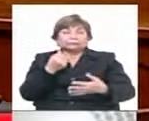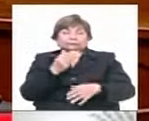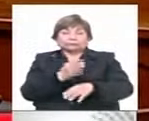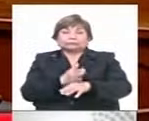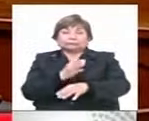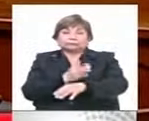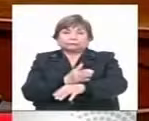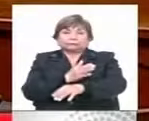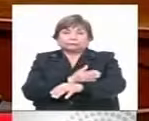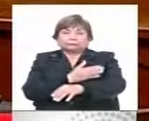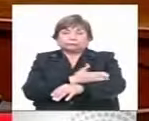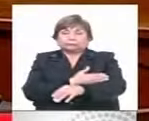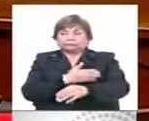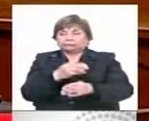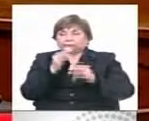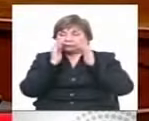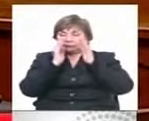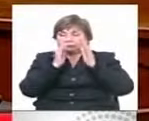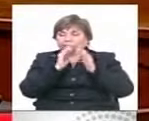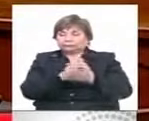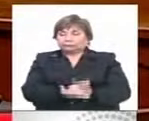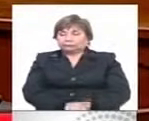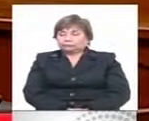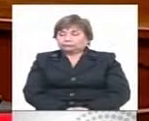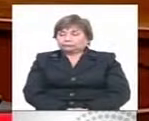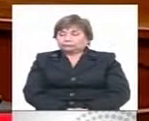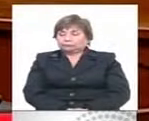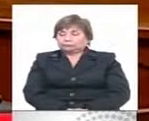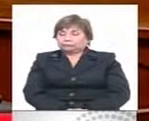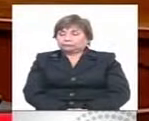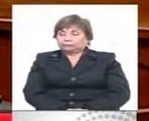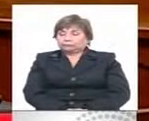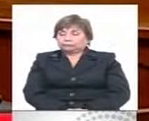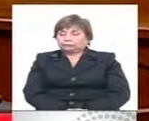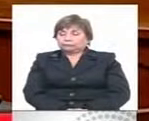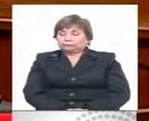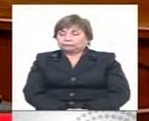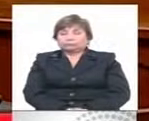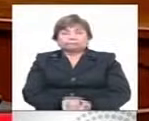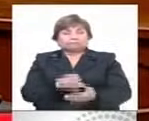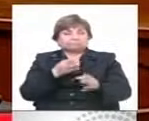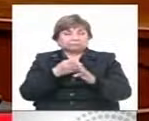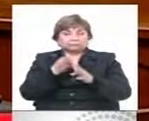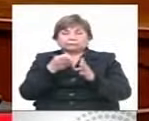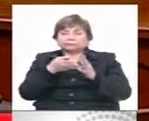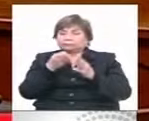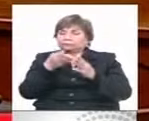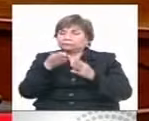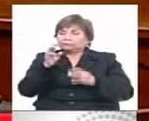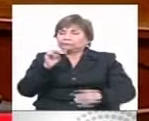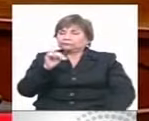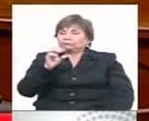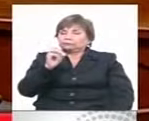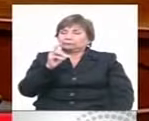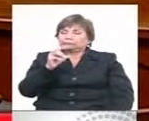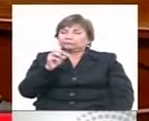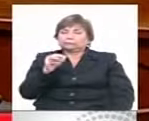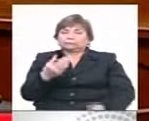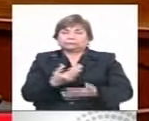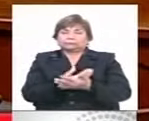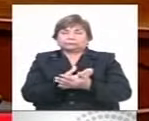procesos internos como la atención que les brinden. En ese marco, se impulsarán pilotos de modernización de